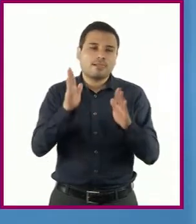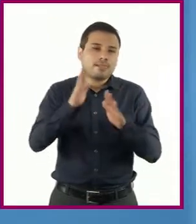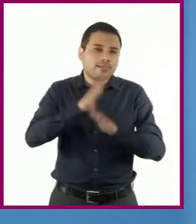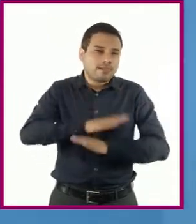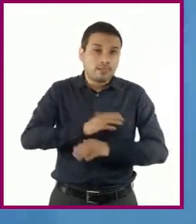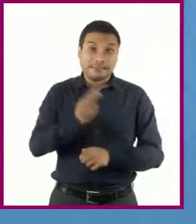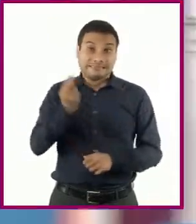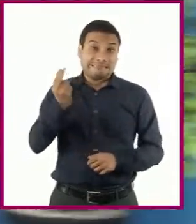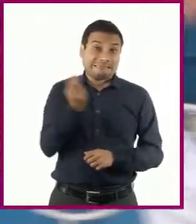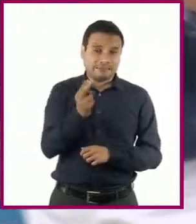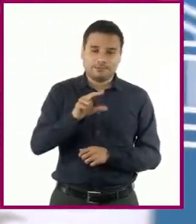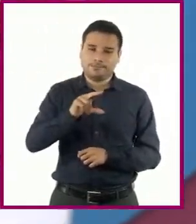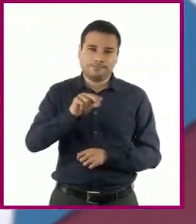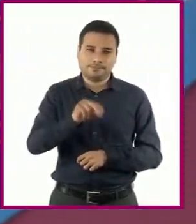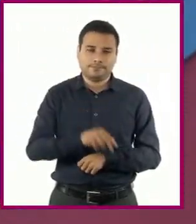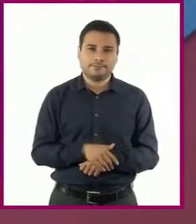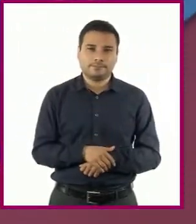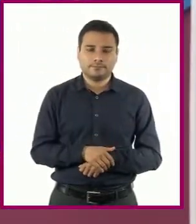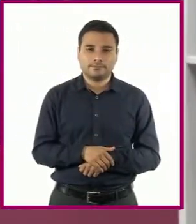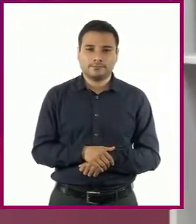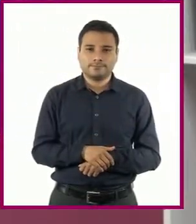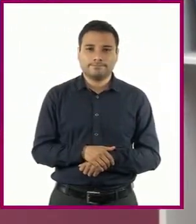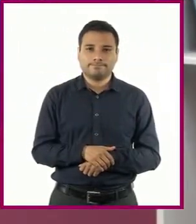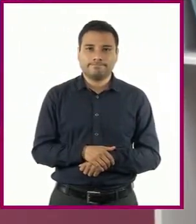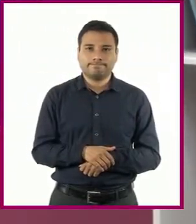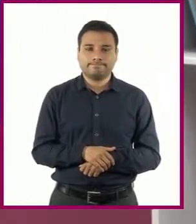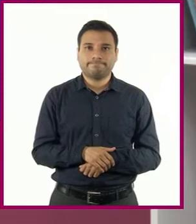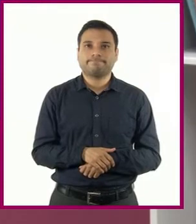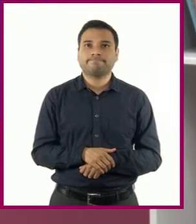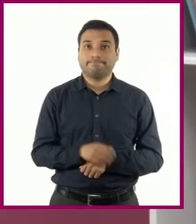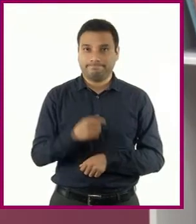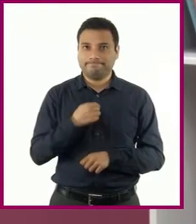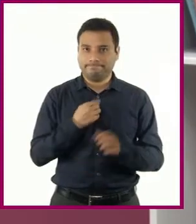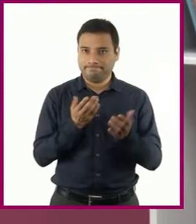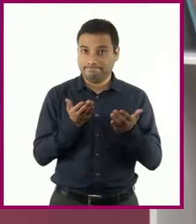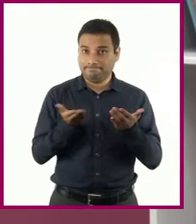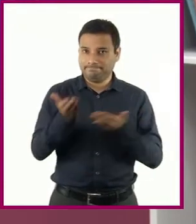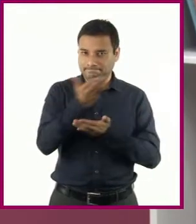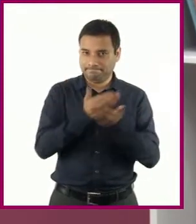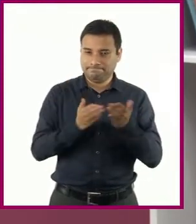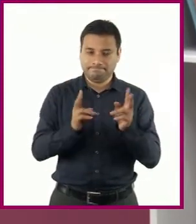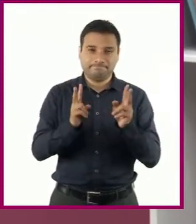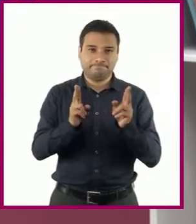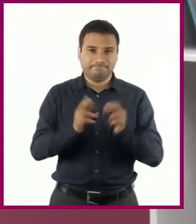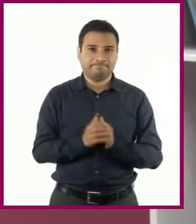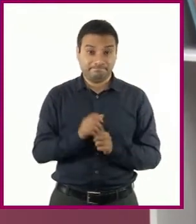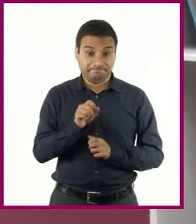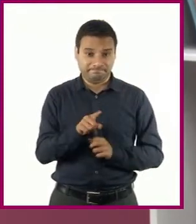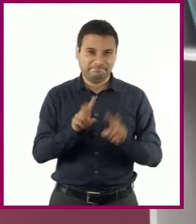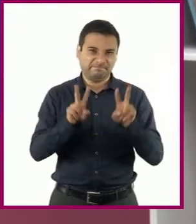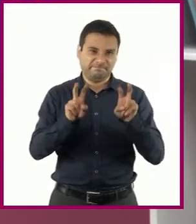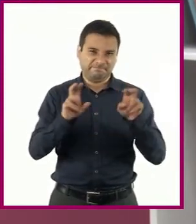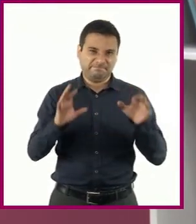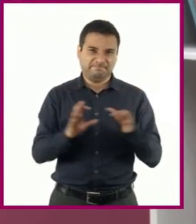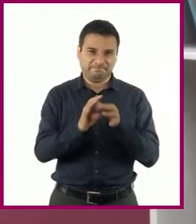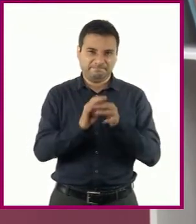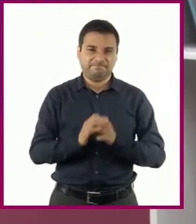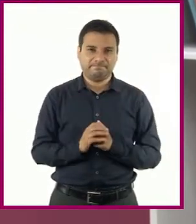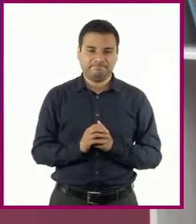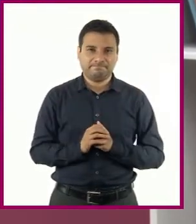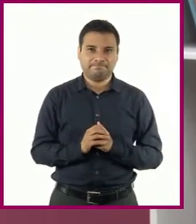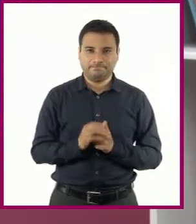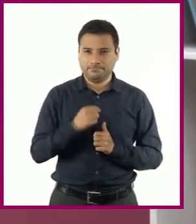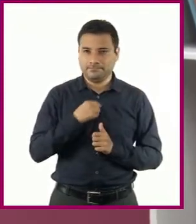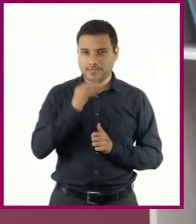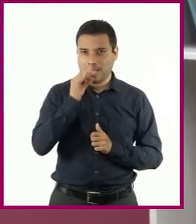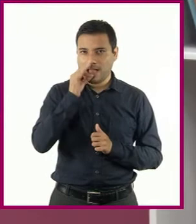estrictamente básicos. Maestra, yo quiero compartir una frase que me parece muy relacionada con el tema. La dijo